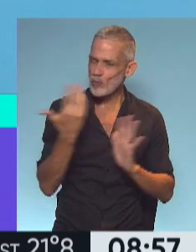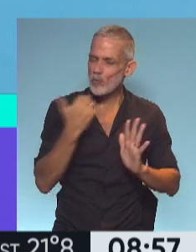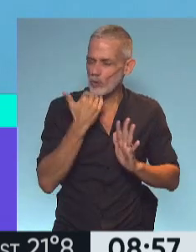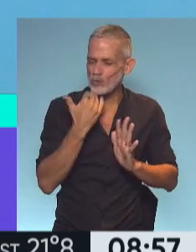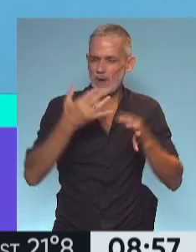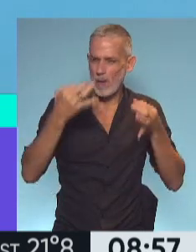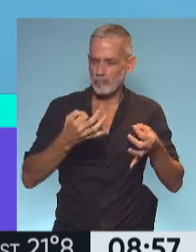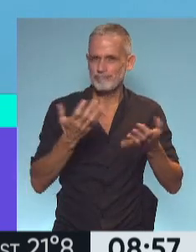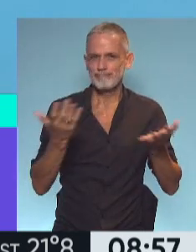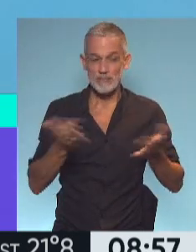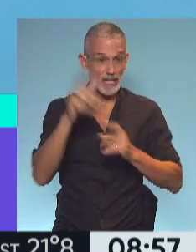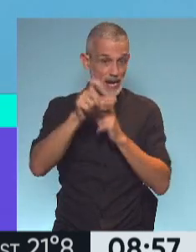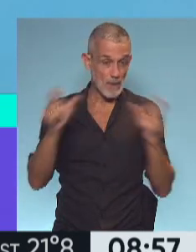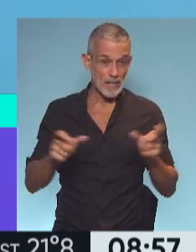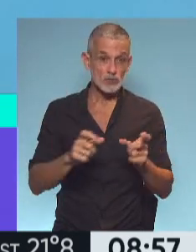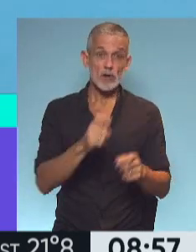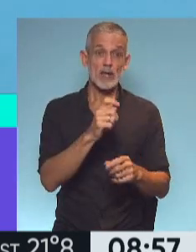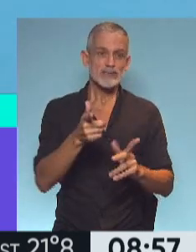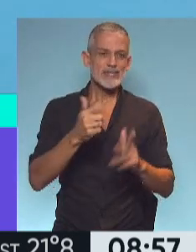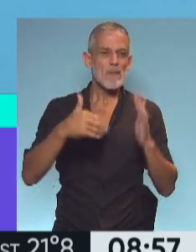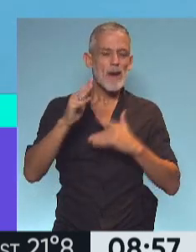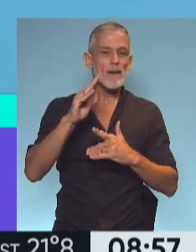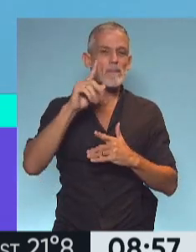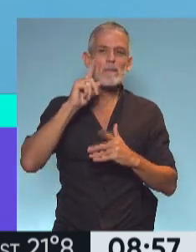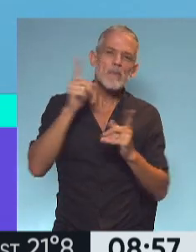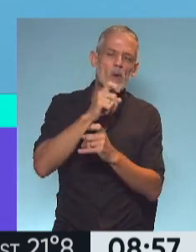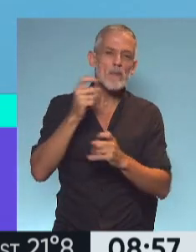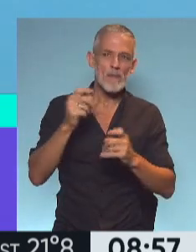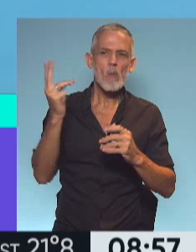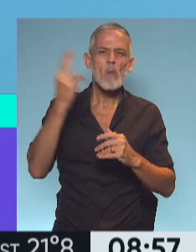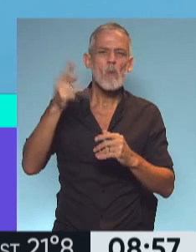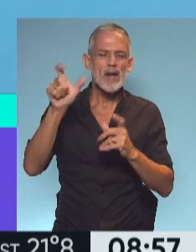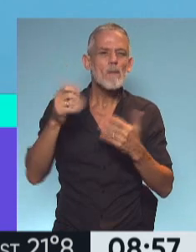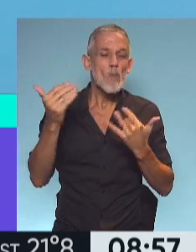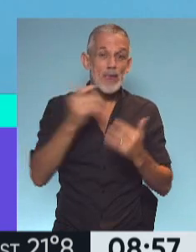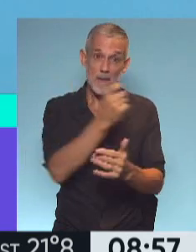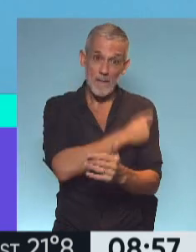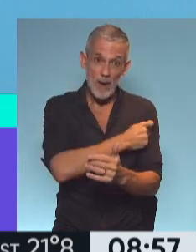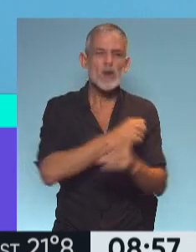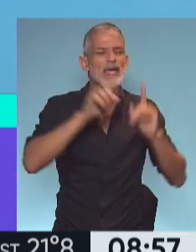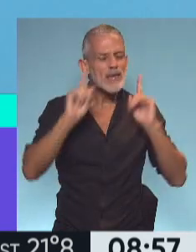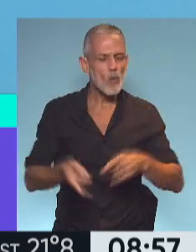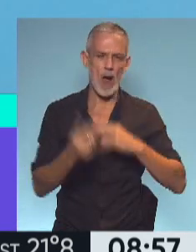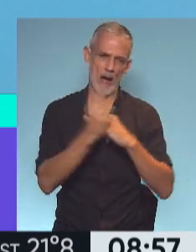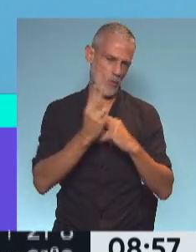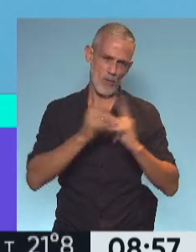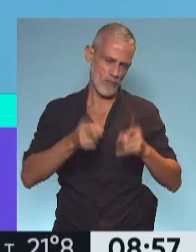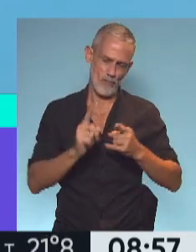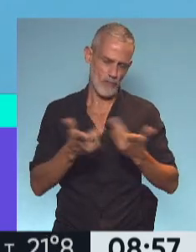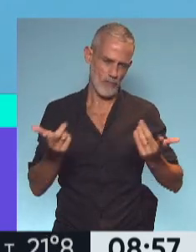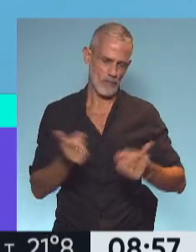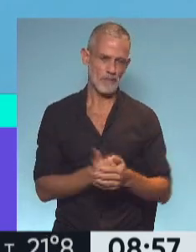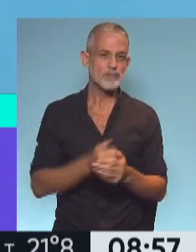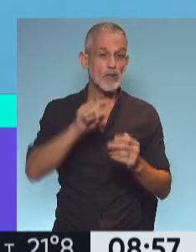que las personas que tienen más riesgo de tener complicaciones y fallecer, aunque reciban la vacuna, seguir cuidándose. Y